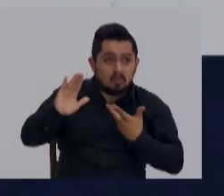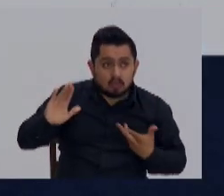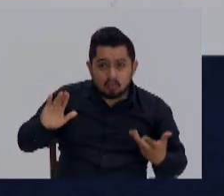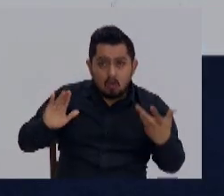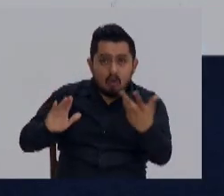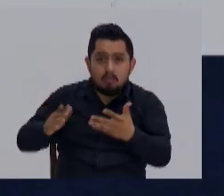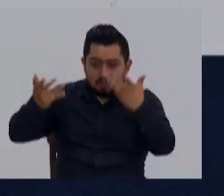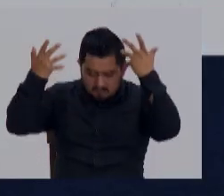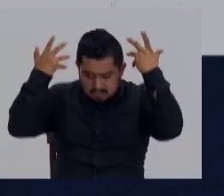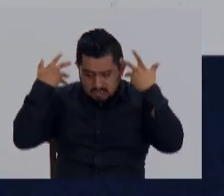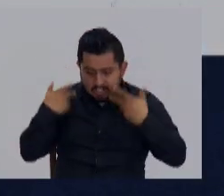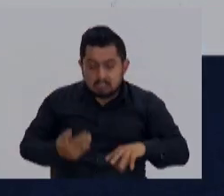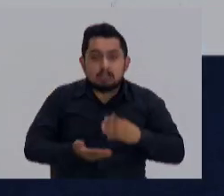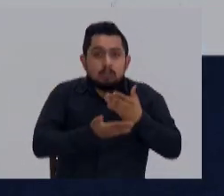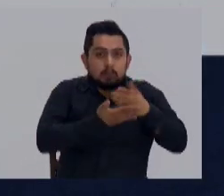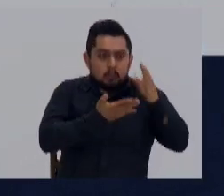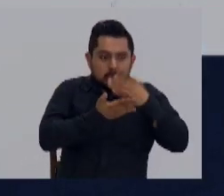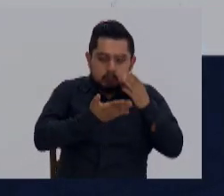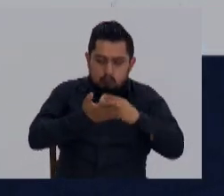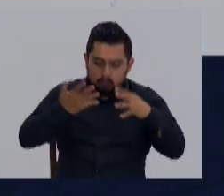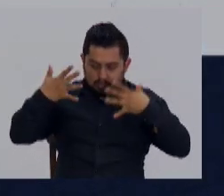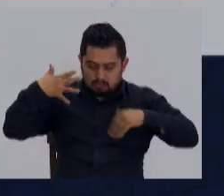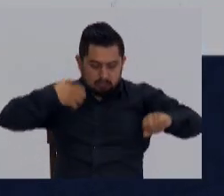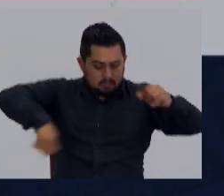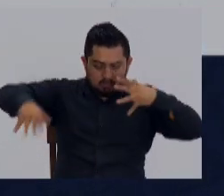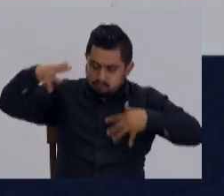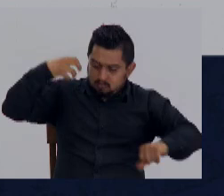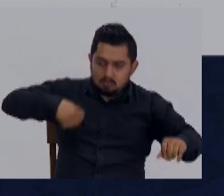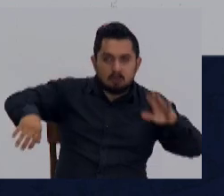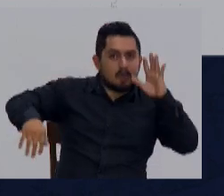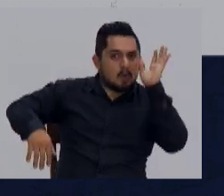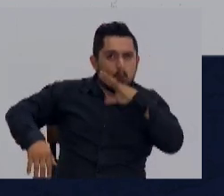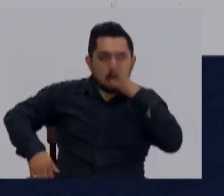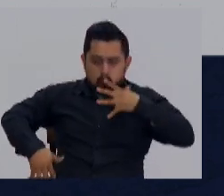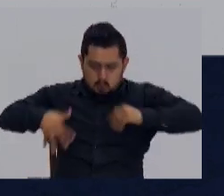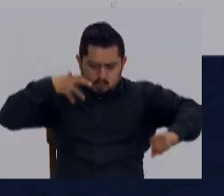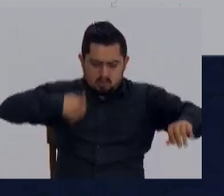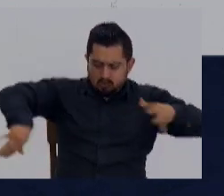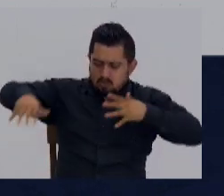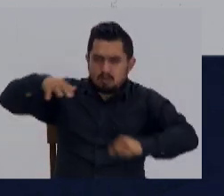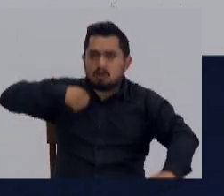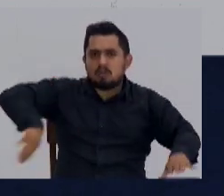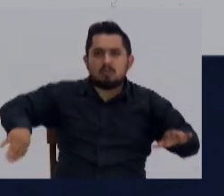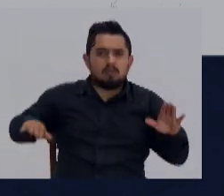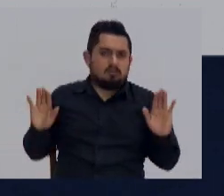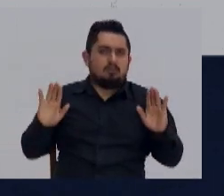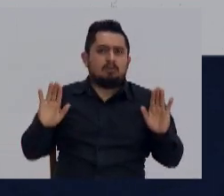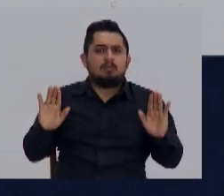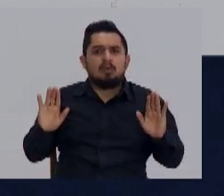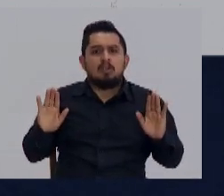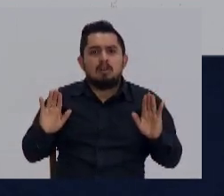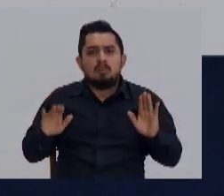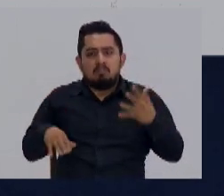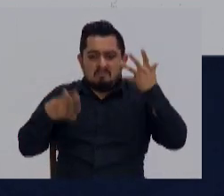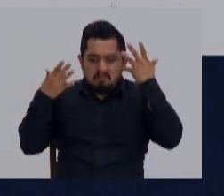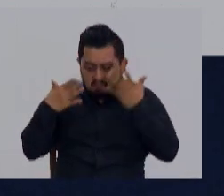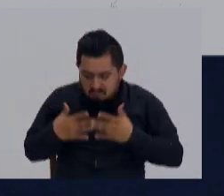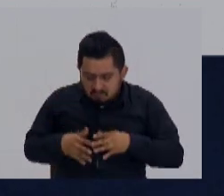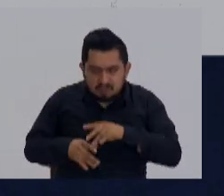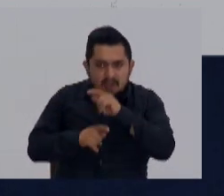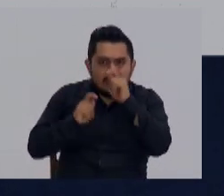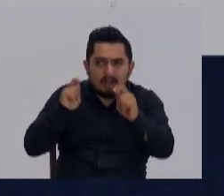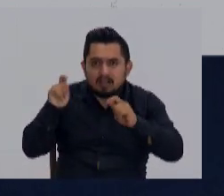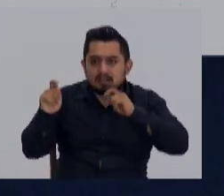limpiémonos de toda contaminación de carne y de espíritu. Mire qué precioso.